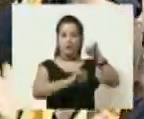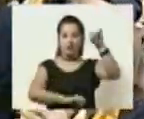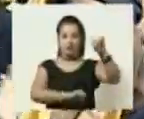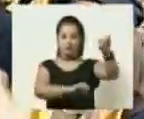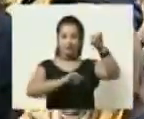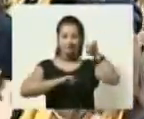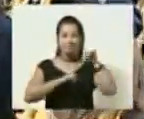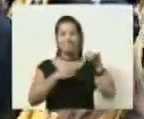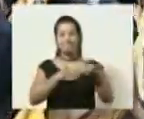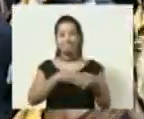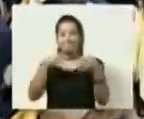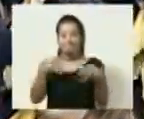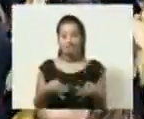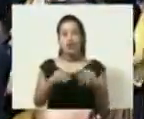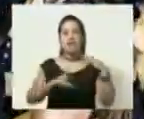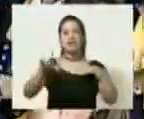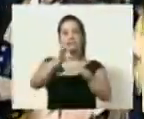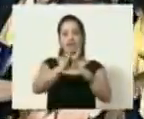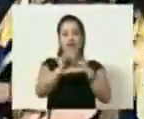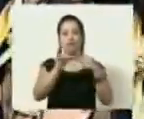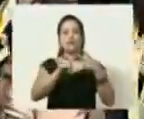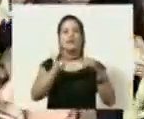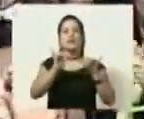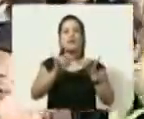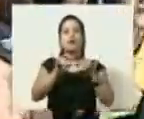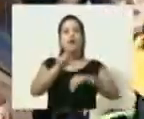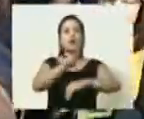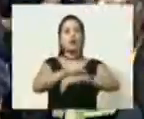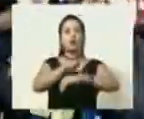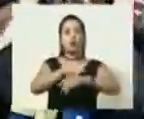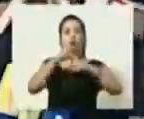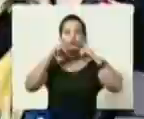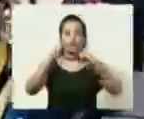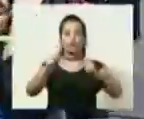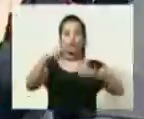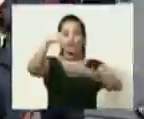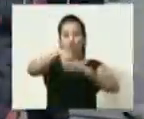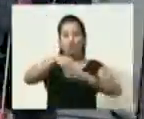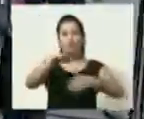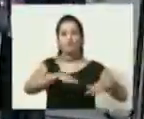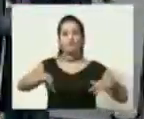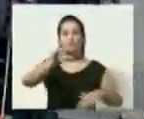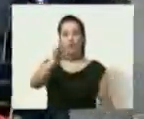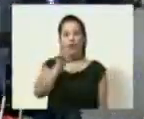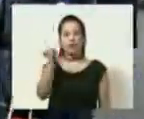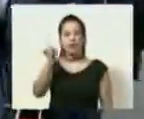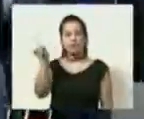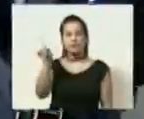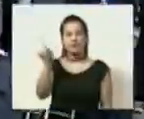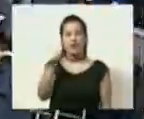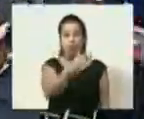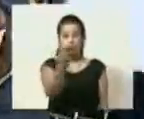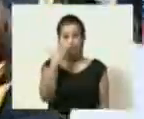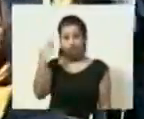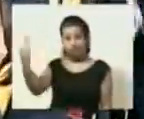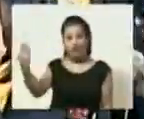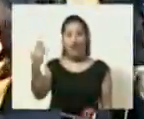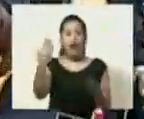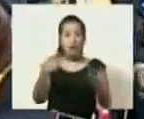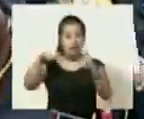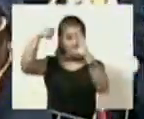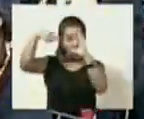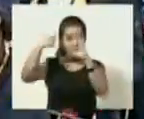como licenciados, como ingenieros, médicos comunitarios integrales de nuestra patria. Allí podemos ver en imágenes al presidente de